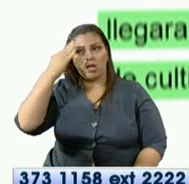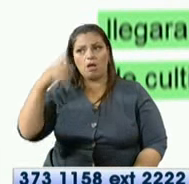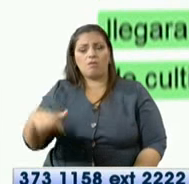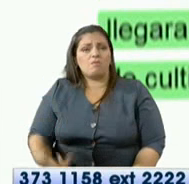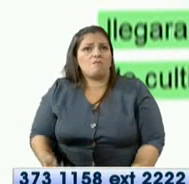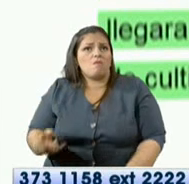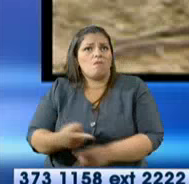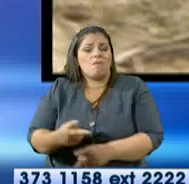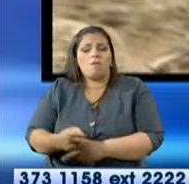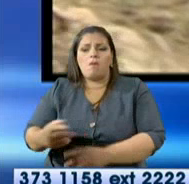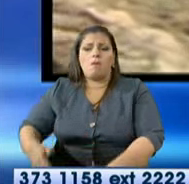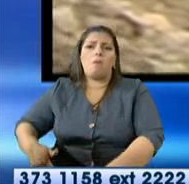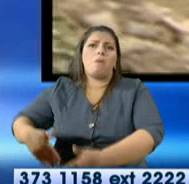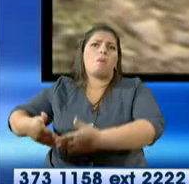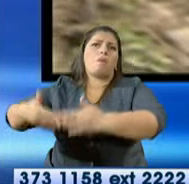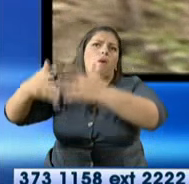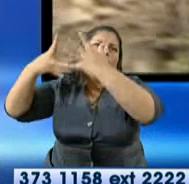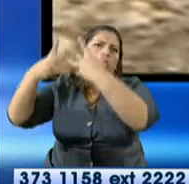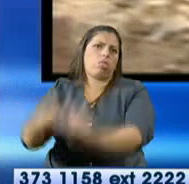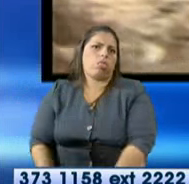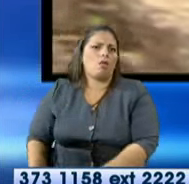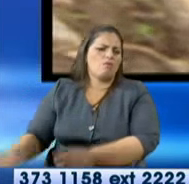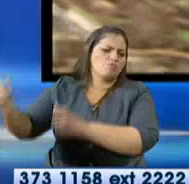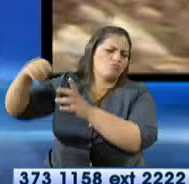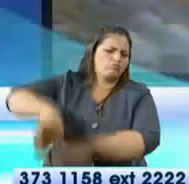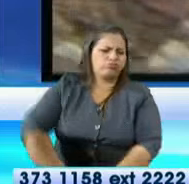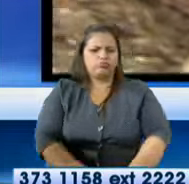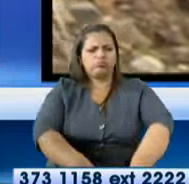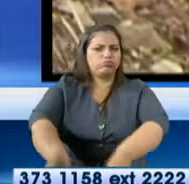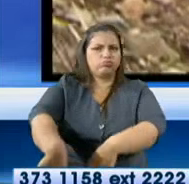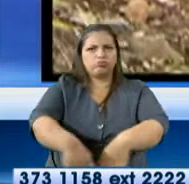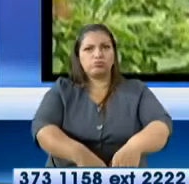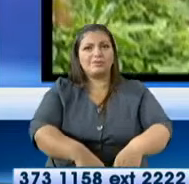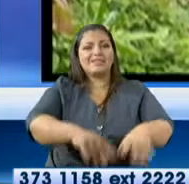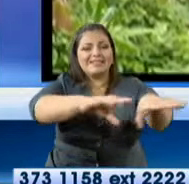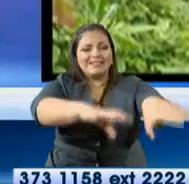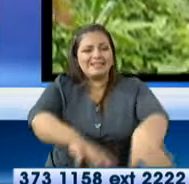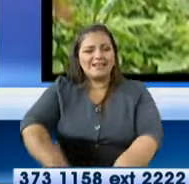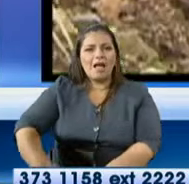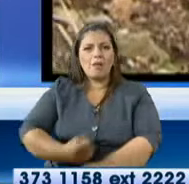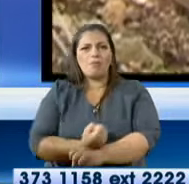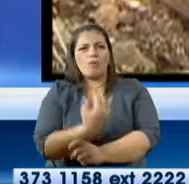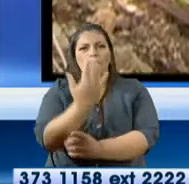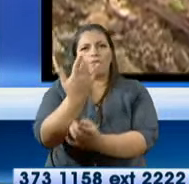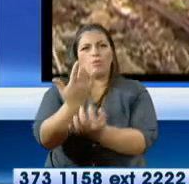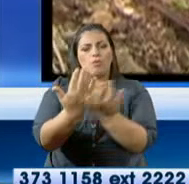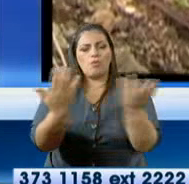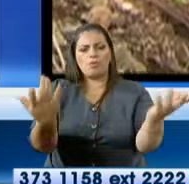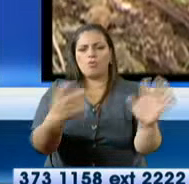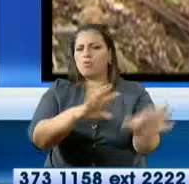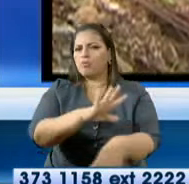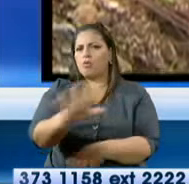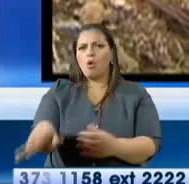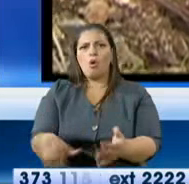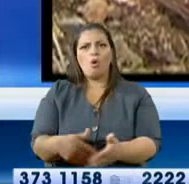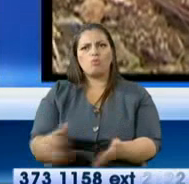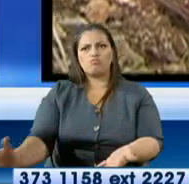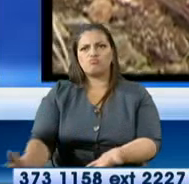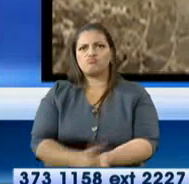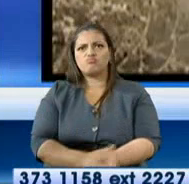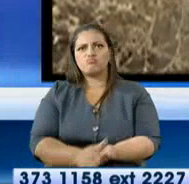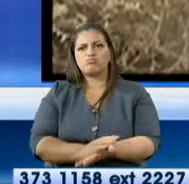del sector. Vemos que hay la necesidad de reforzar sobre los meandros con muros de gaviones. Asimismo, sobre los taludes,